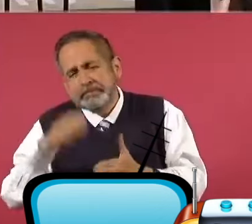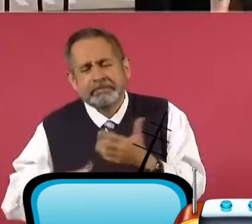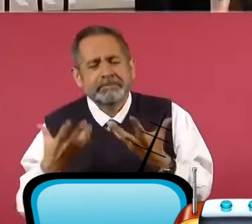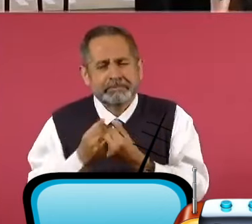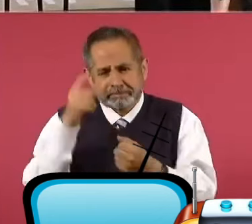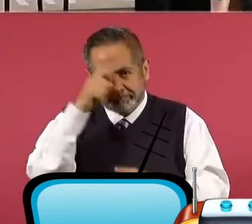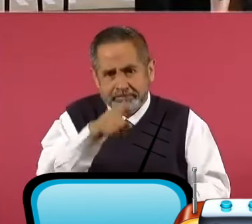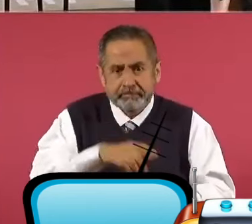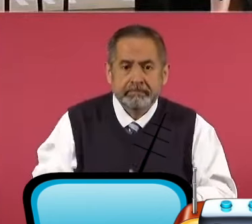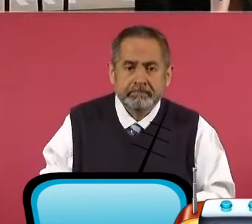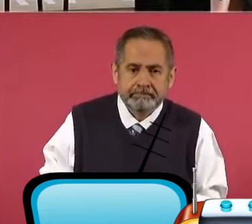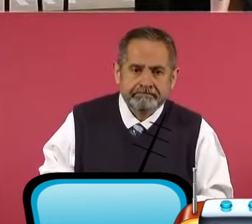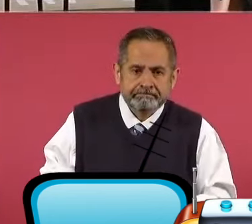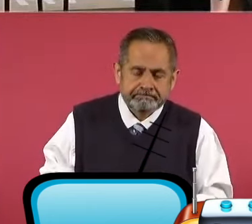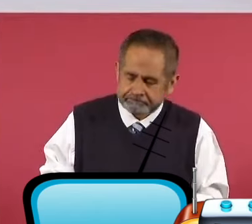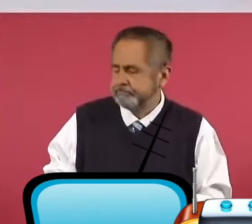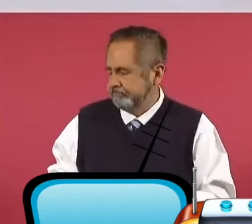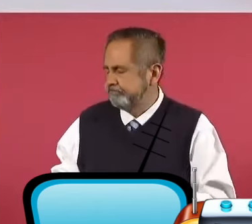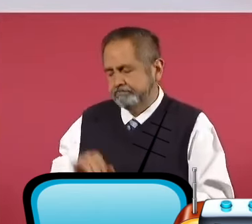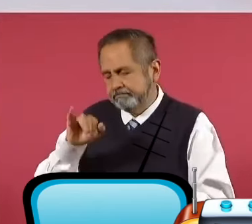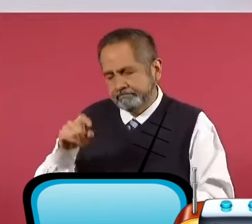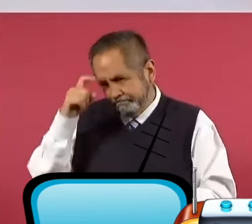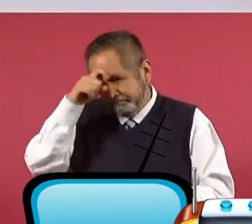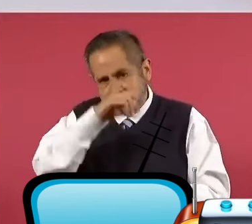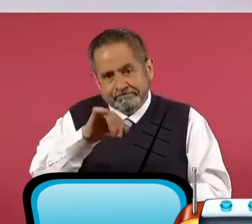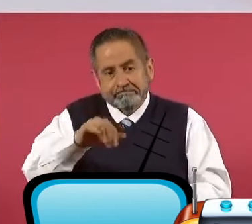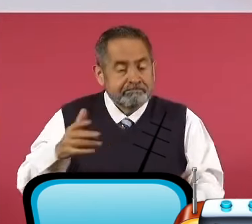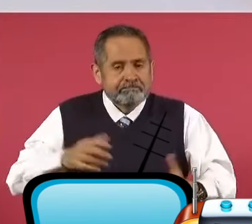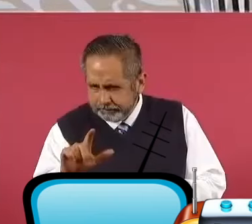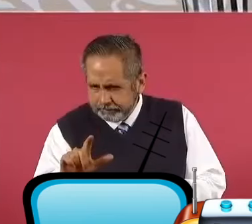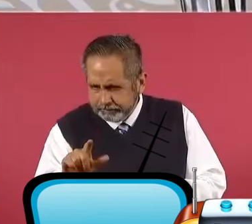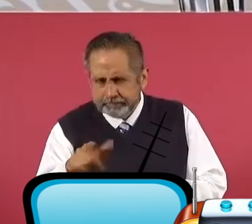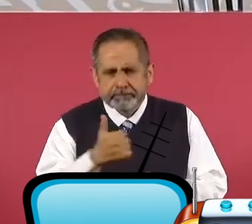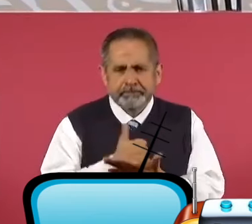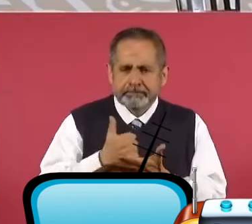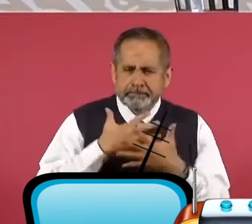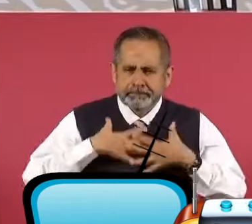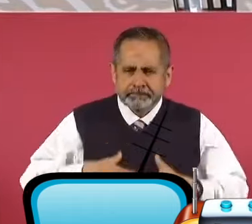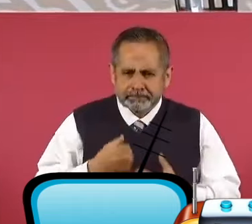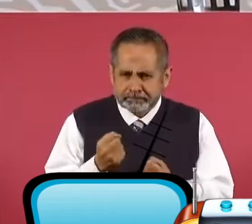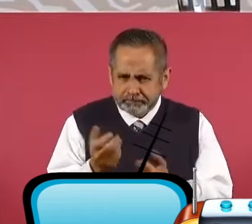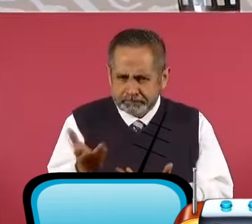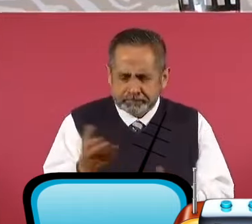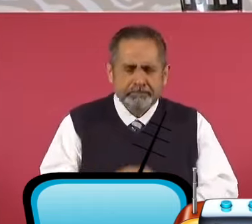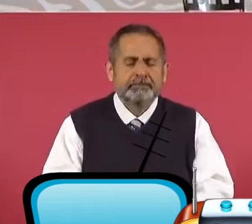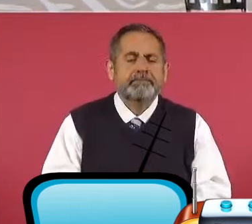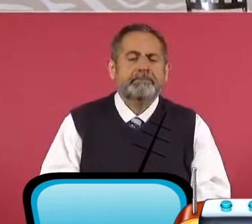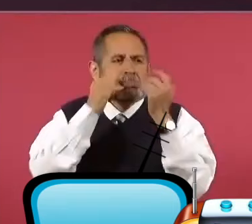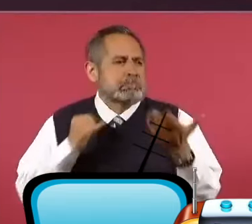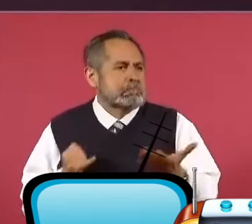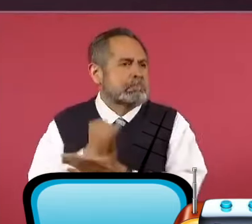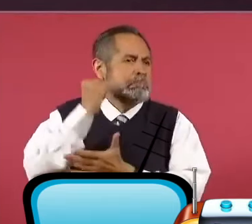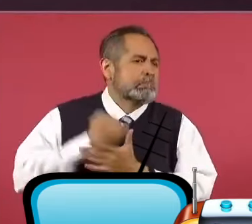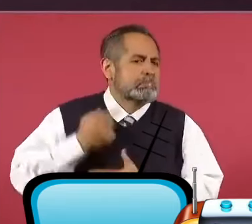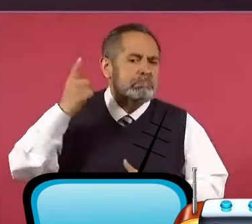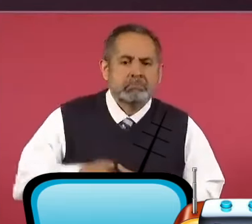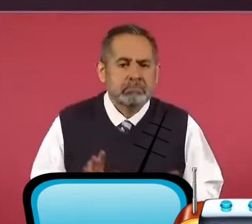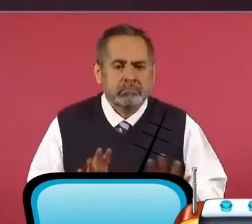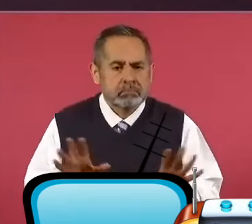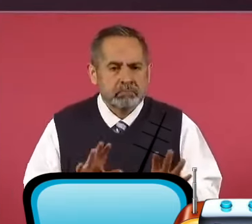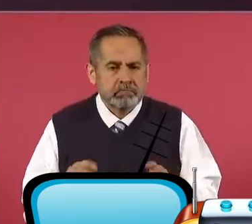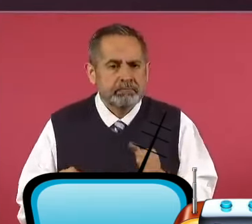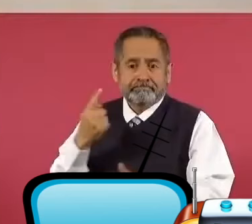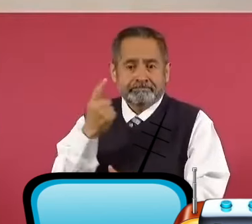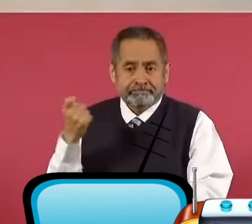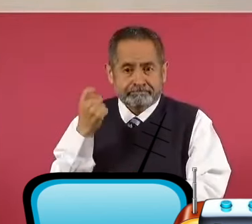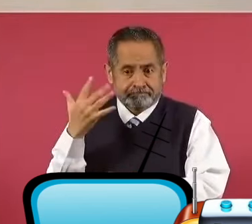el sexenio. La nota que verás a continuación fue hecha y presentada por